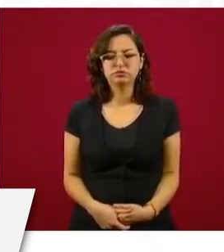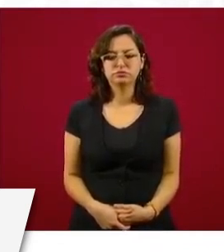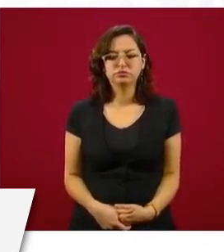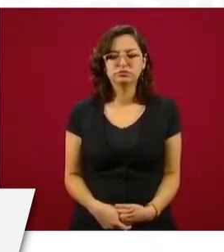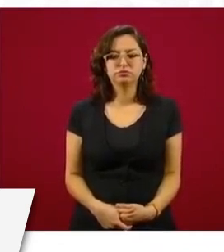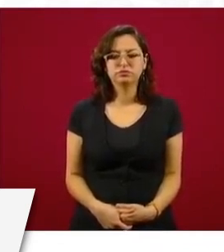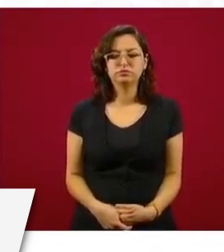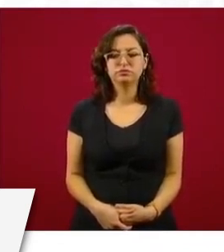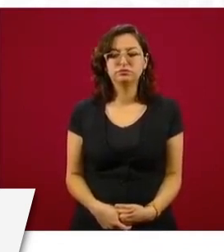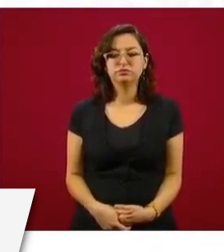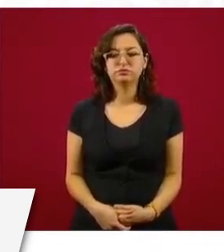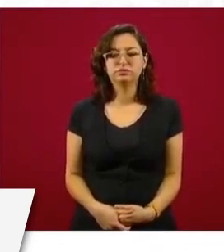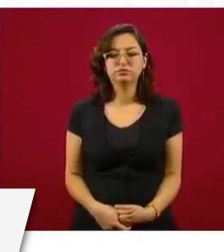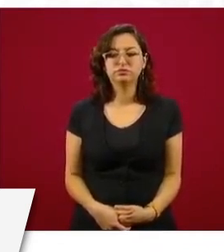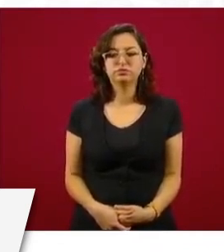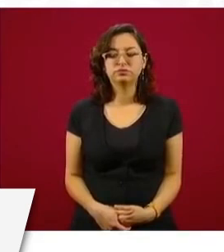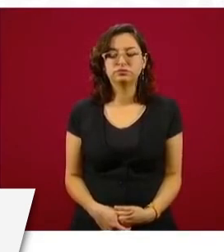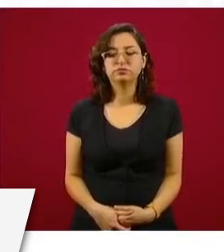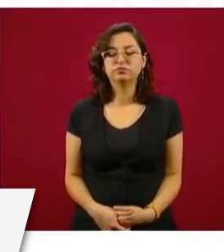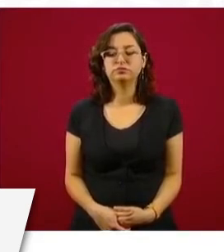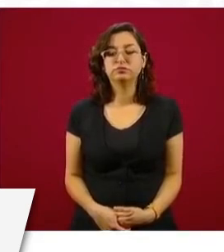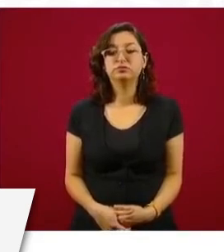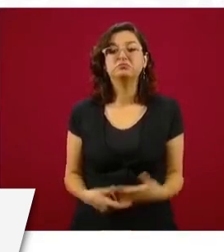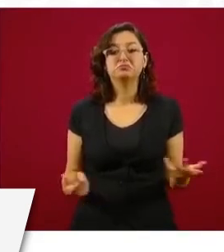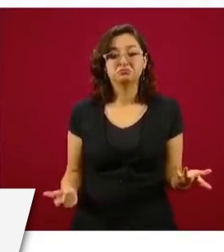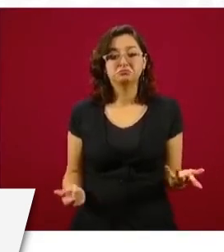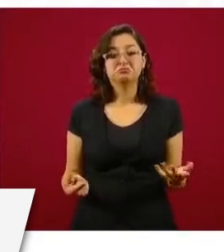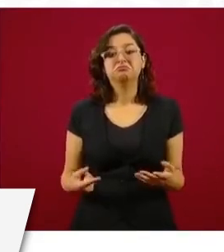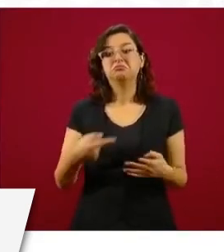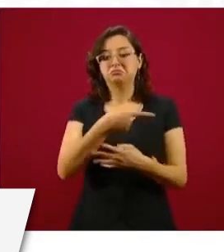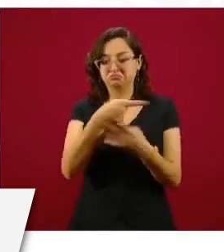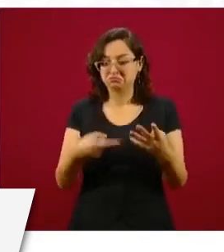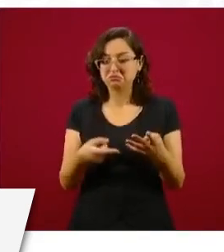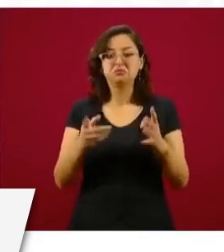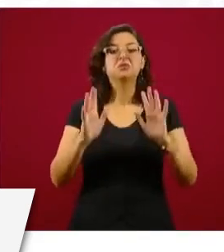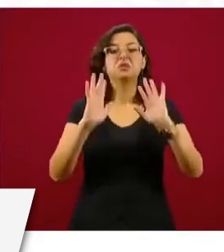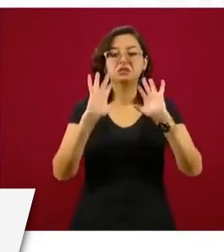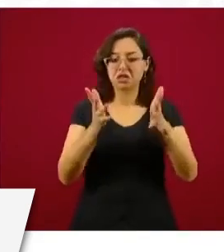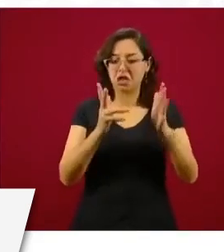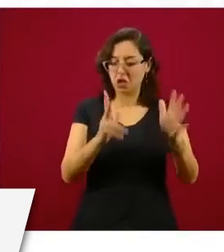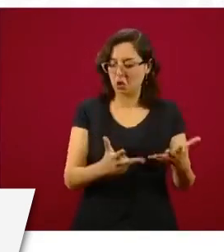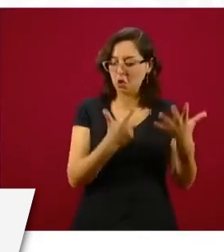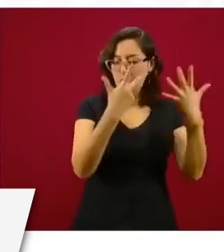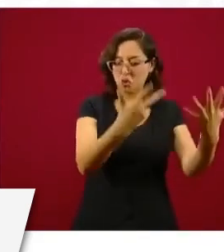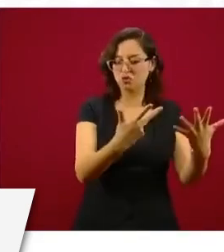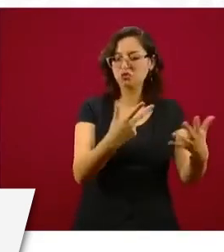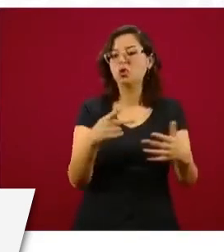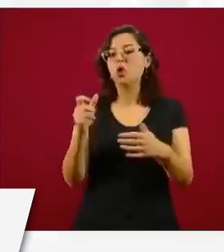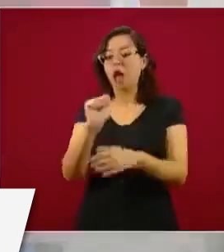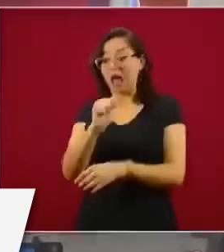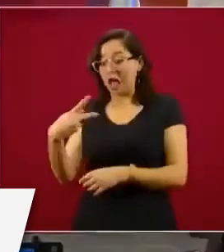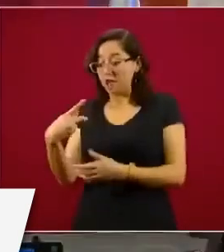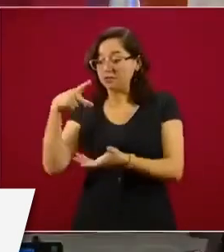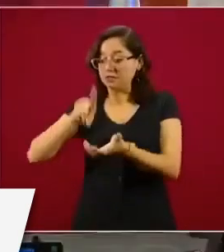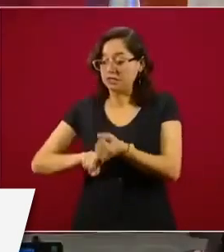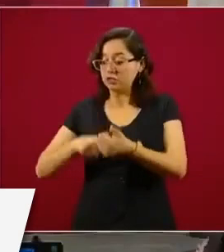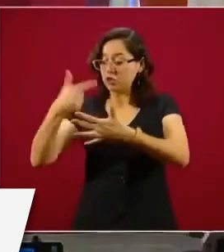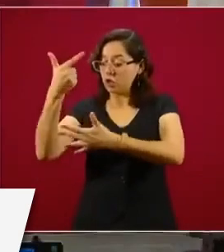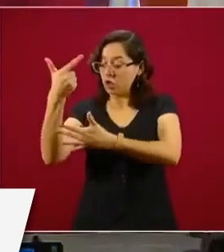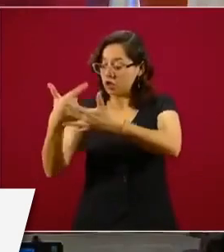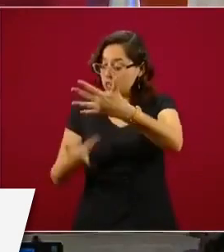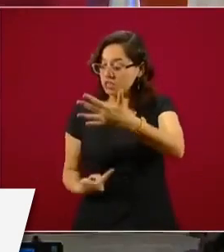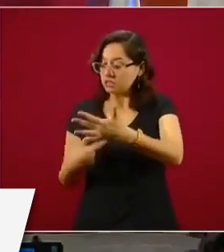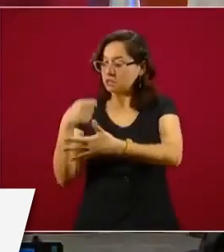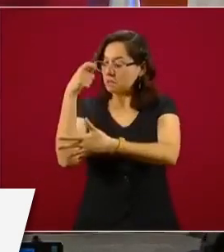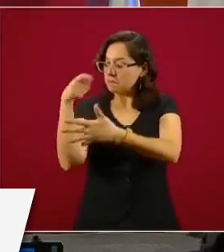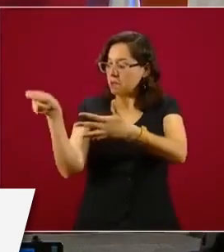en Jantetelco, Morelos. Ellos ya aparecen con tachas, con una crucecita, en la app